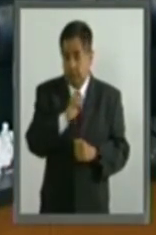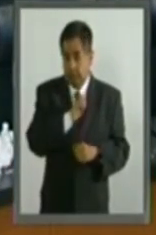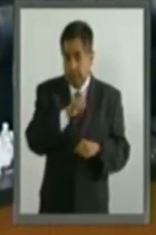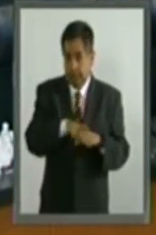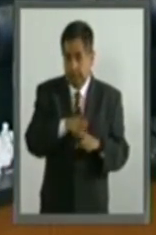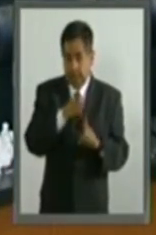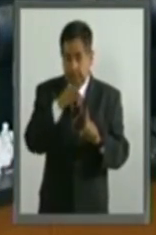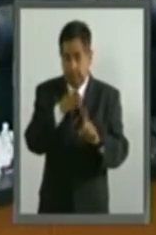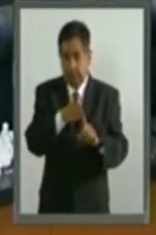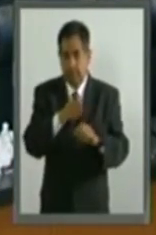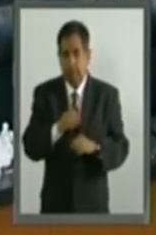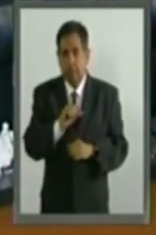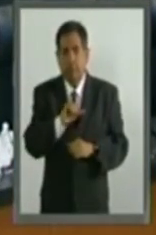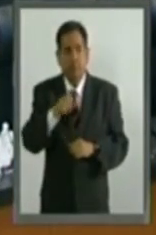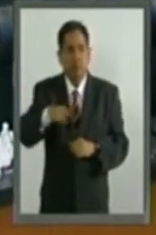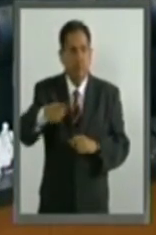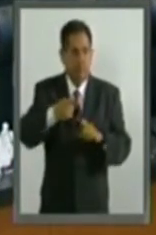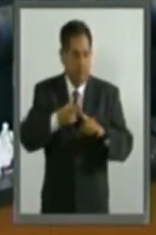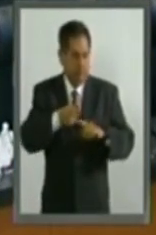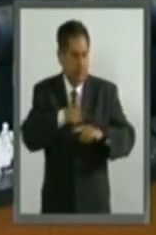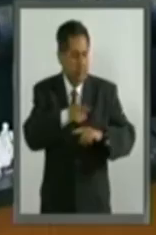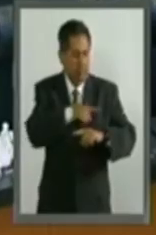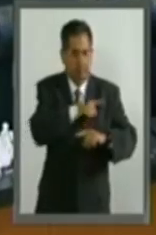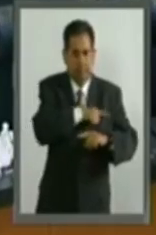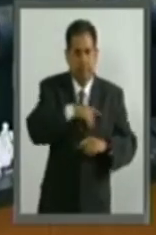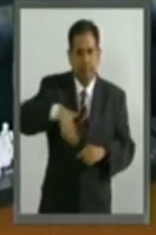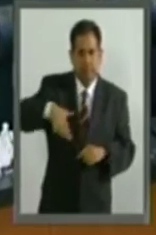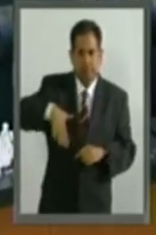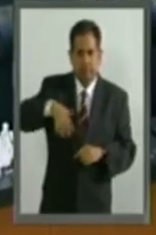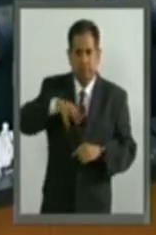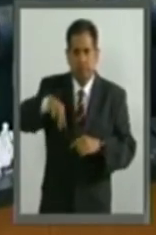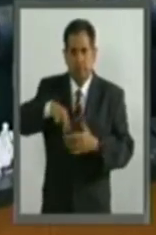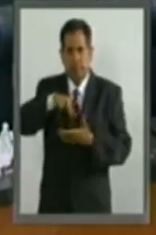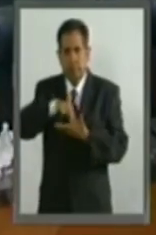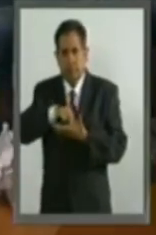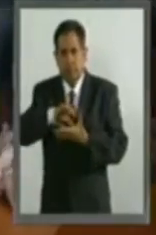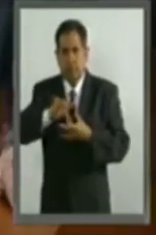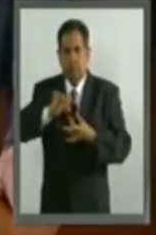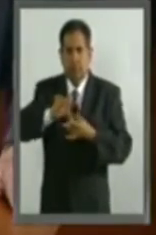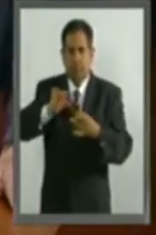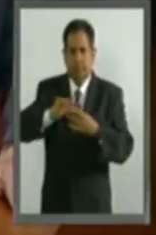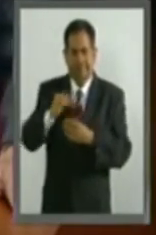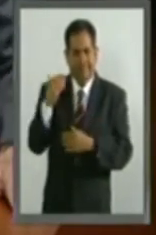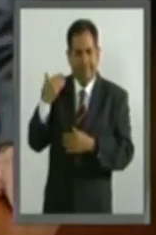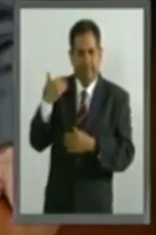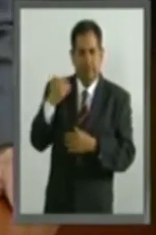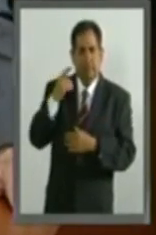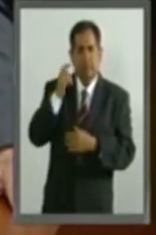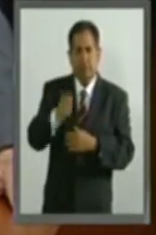especialmente a quienes me antecedieron en el uso de la palabra.